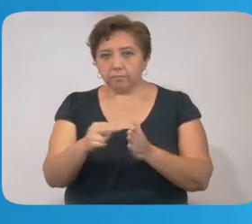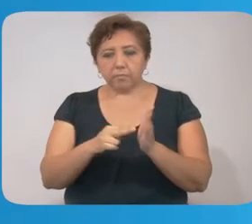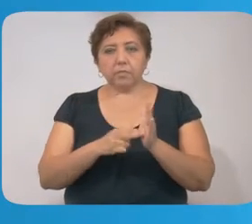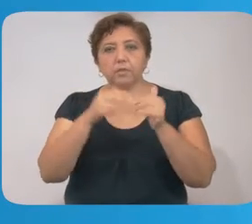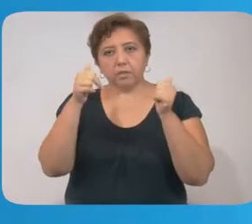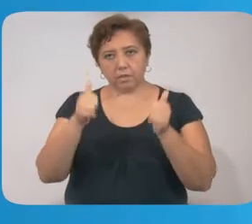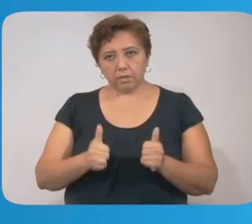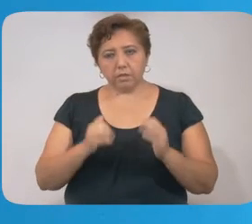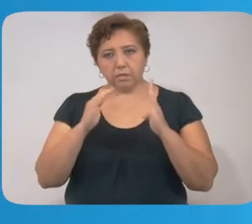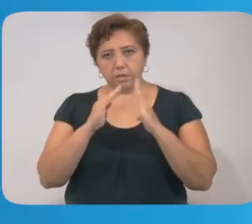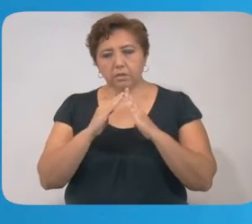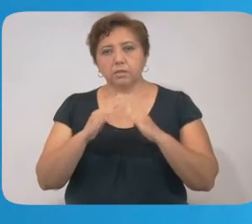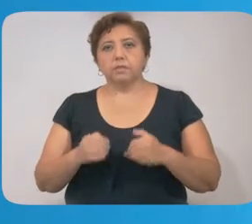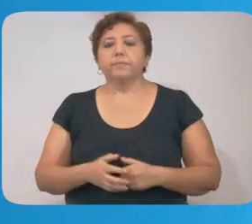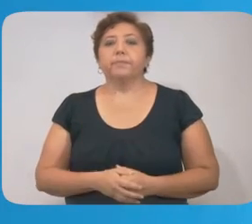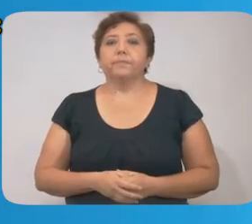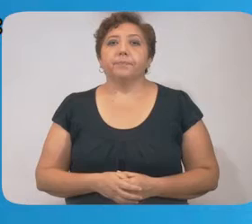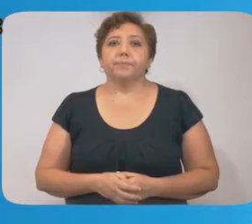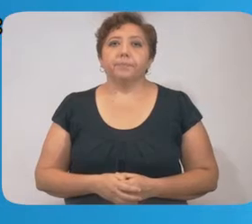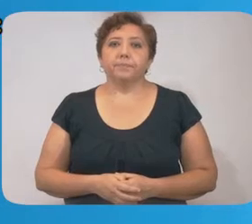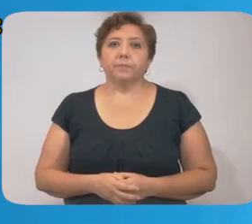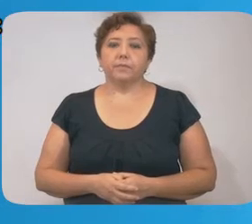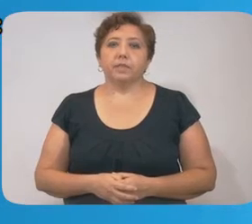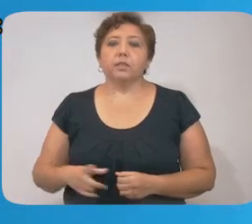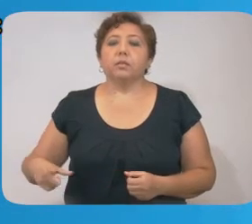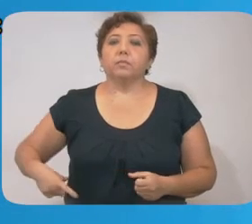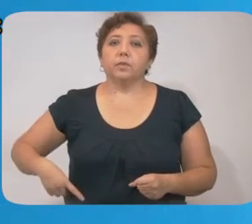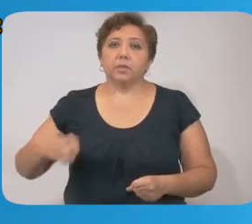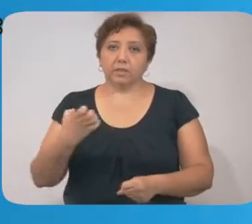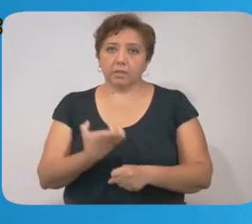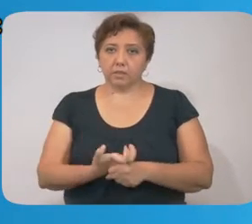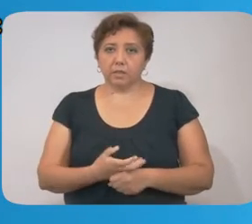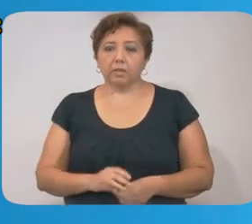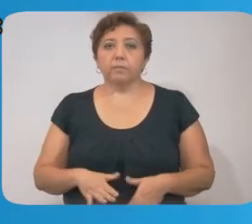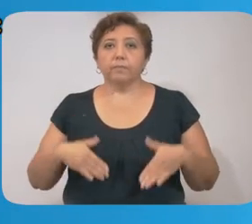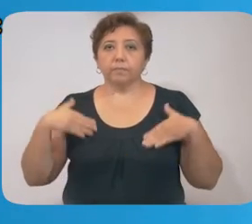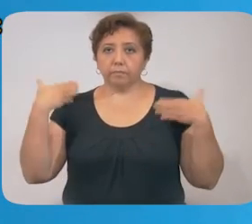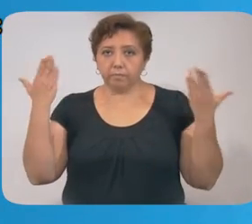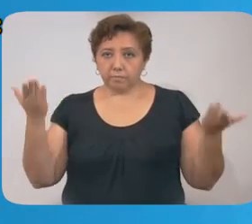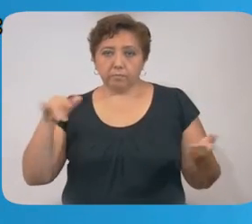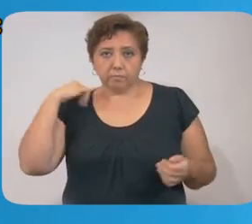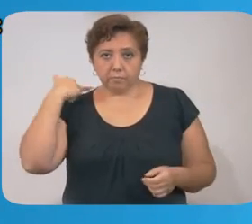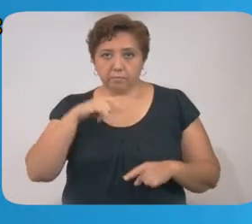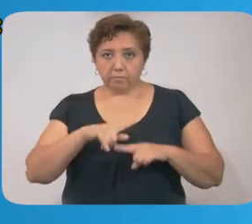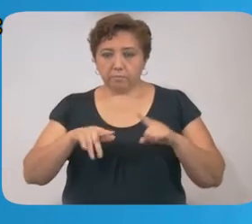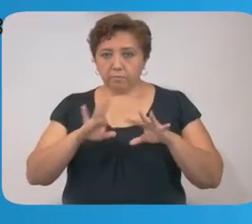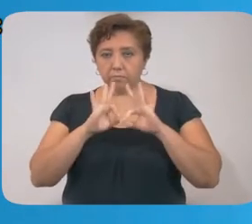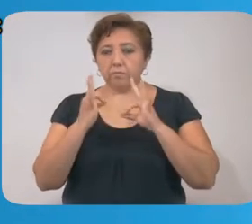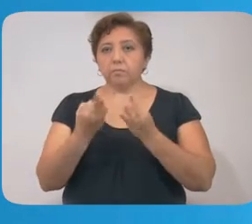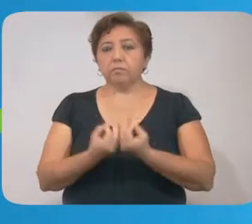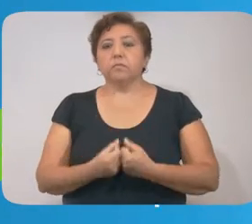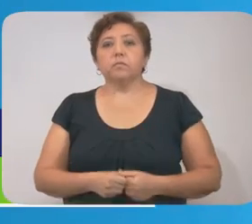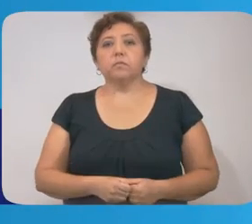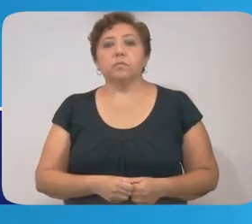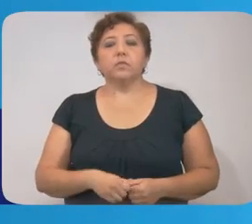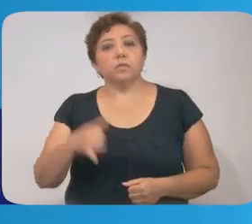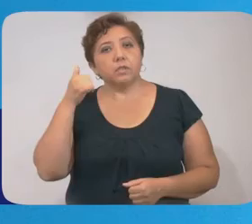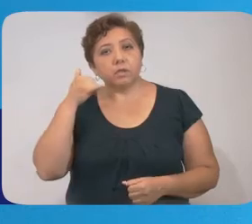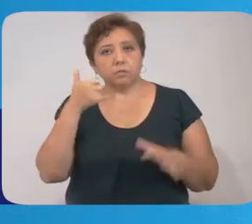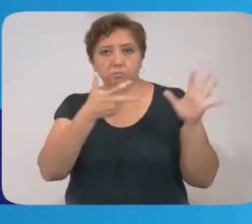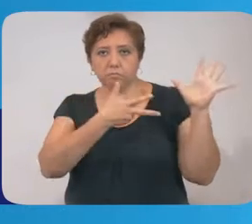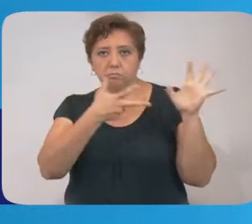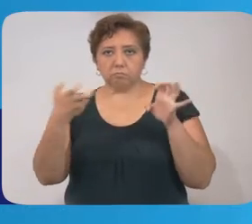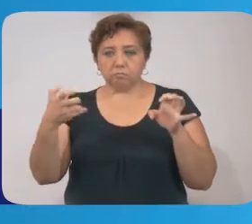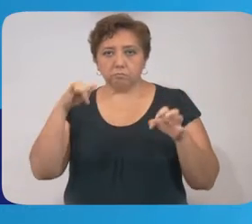manera estricta y a quedarse en sus casas. El Gobierno del Estado ha puesto a disposición de los yucatecos diversos canales. La línea